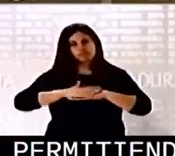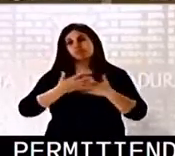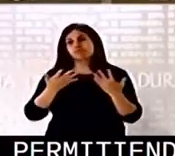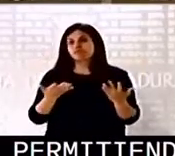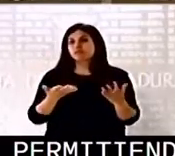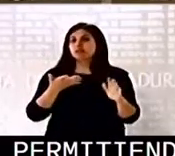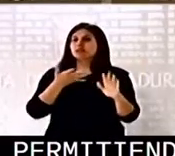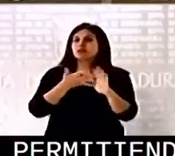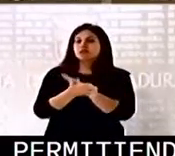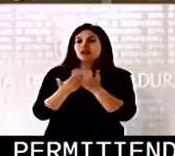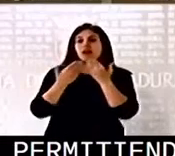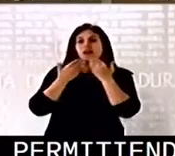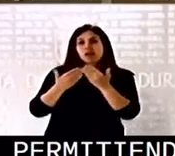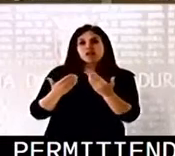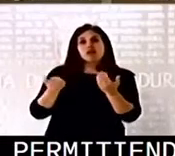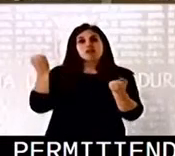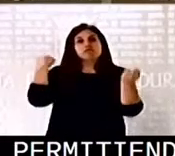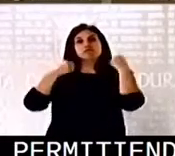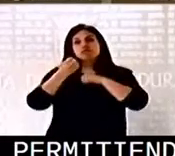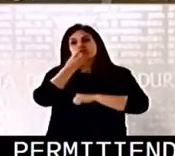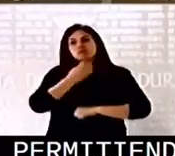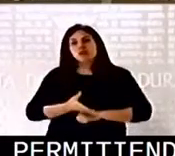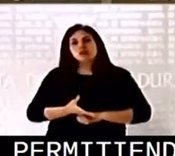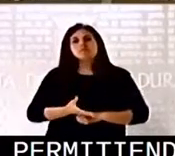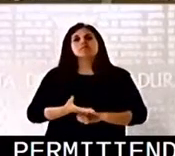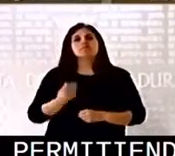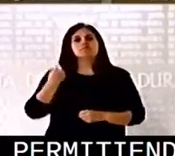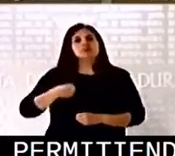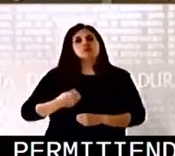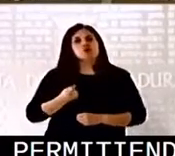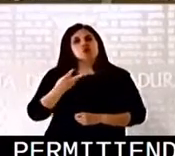que tengamos muy controladas las cifras de incidencia.